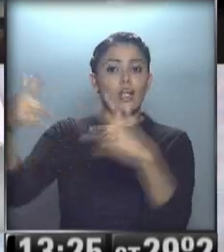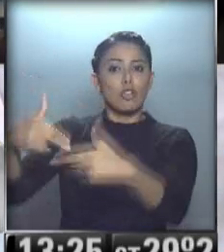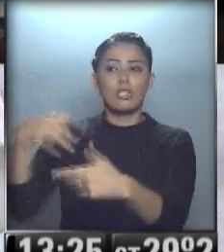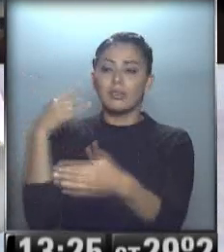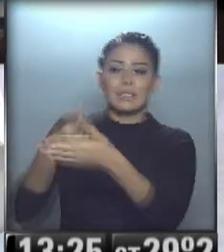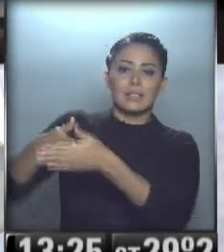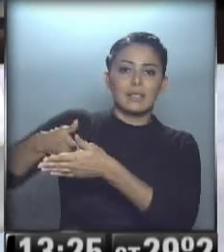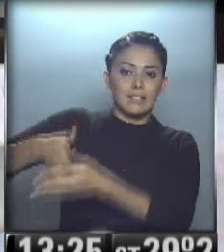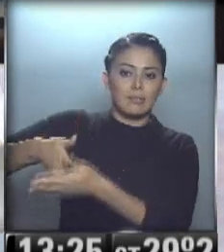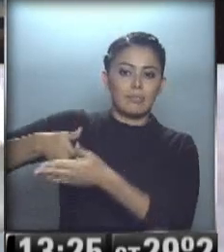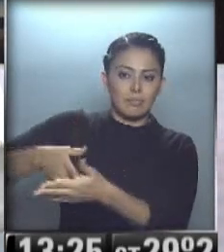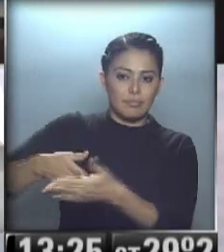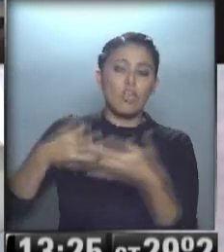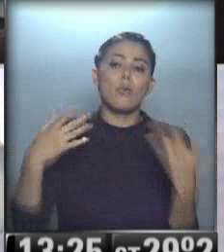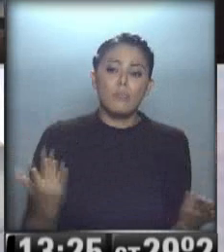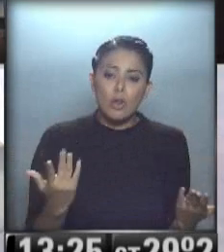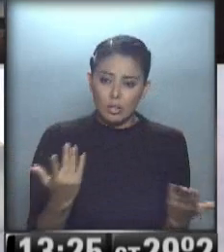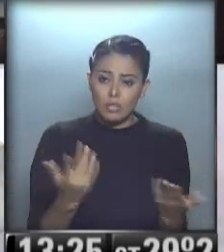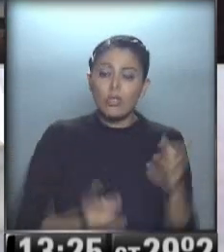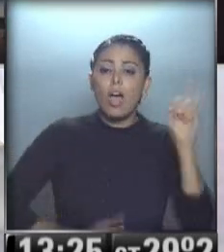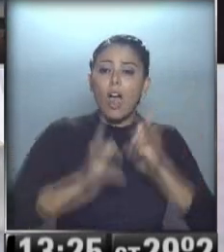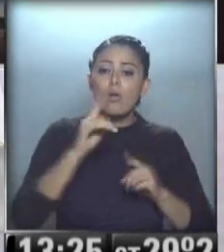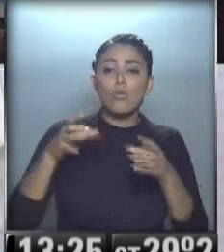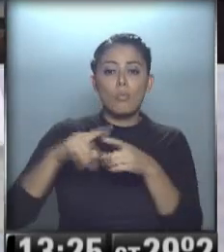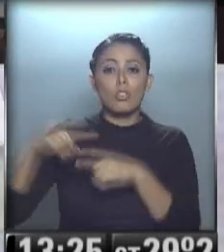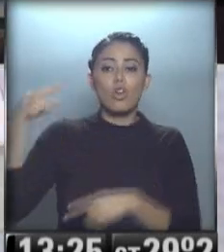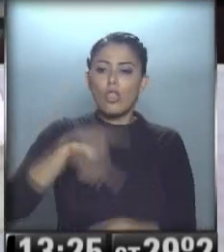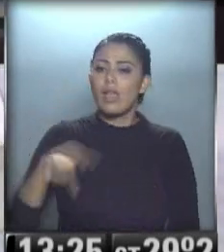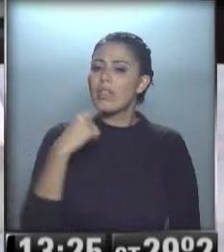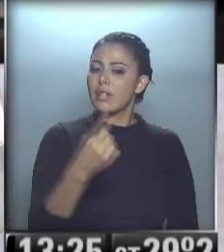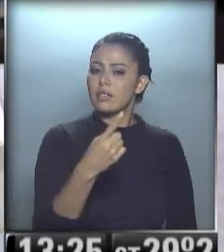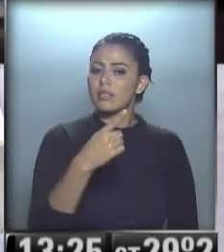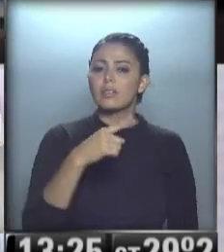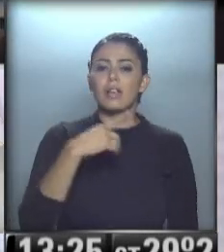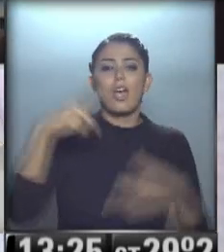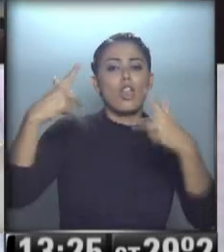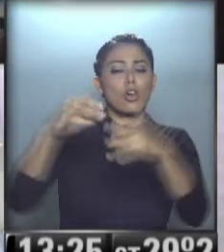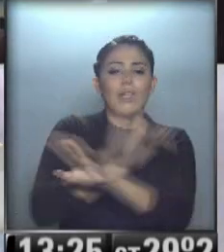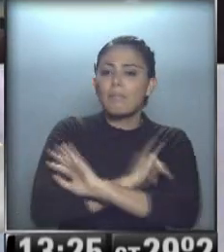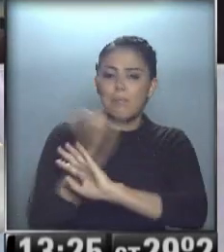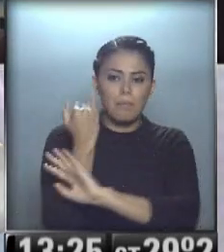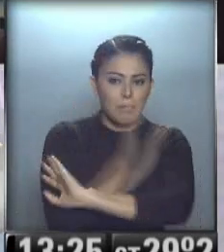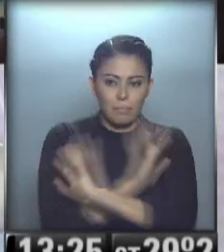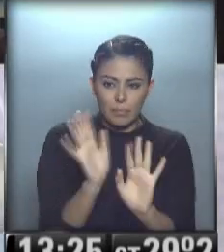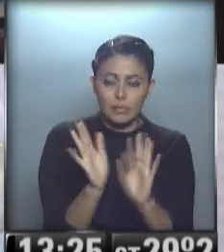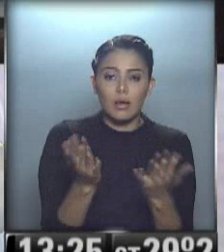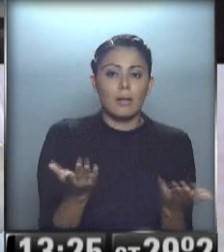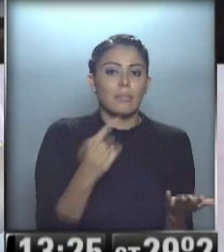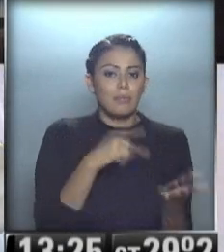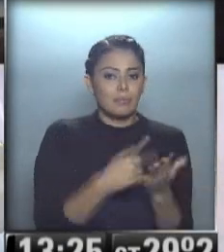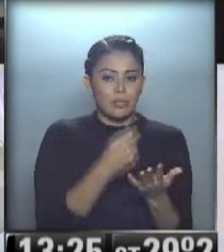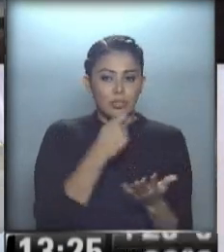les impide la llegada al barrio por eso algunos incluso sectores de la oposición dicen que no hay que realizar más cortes Lo que pasa que si no realizan